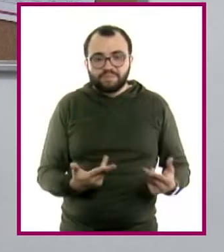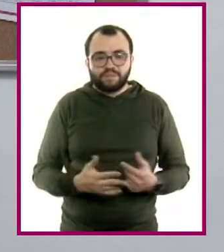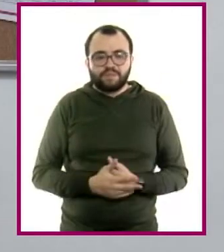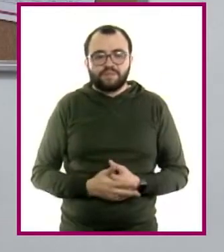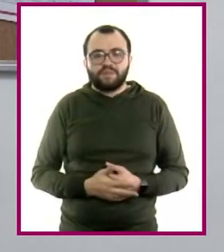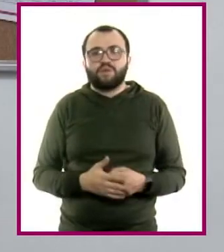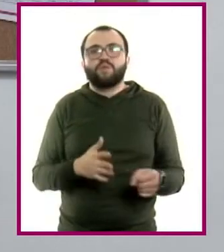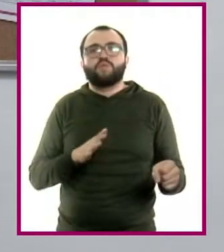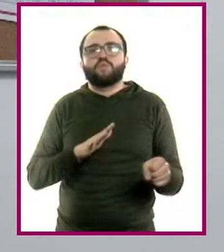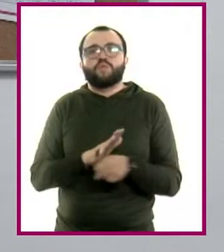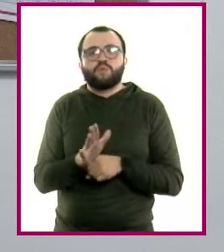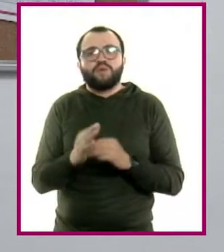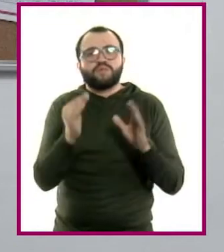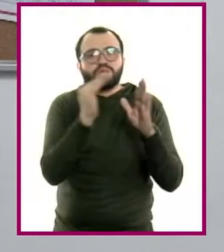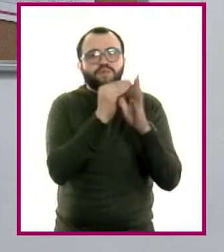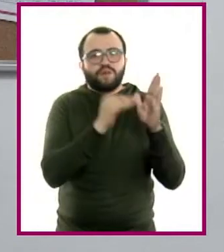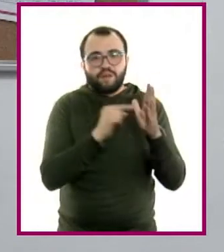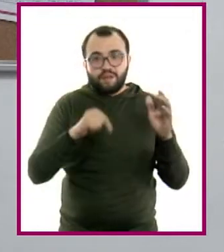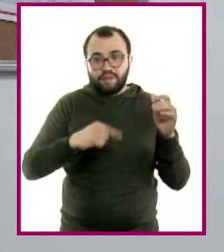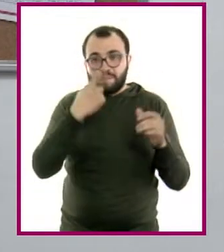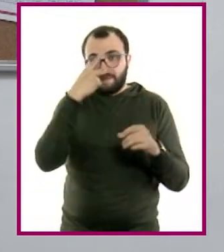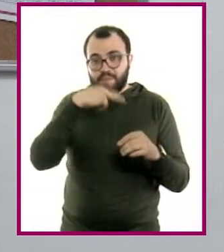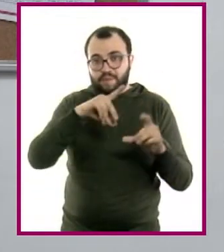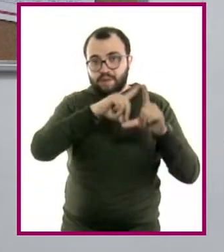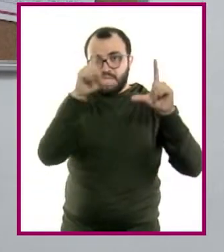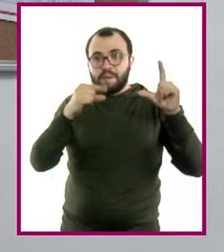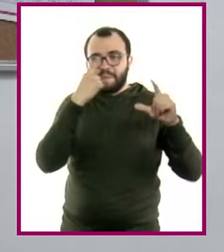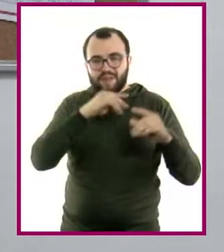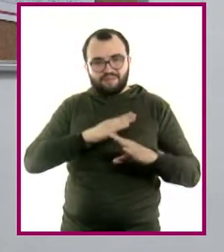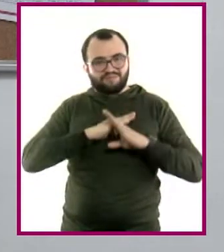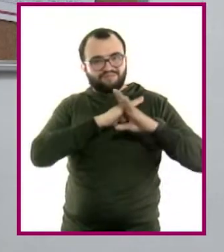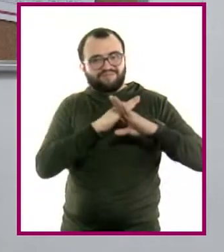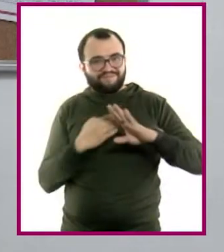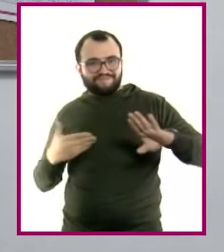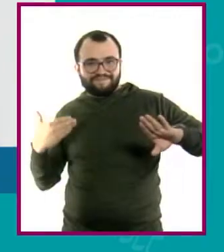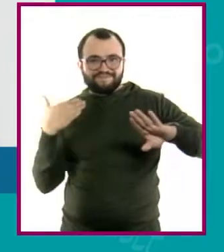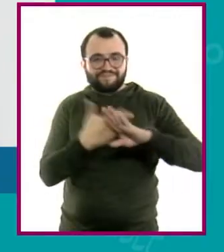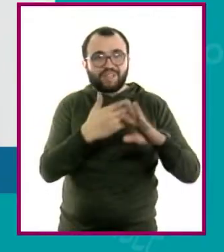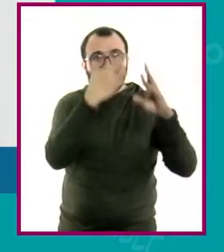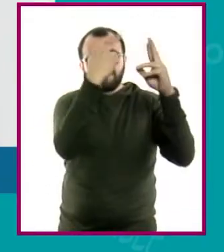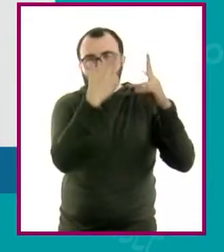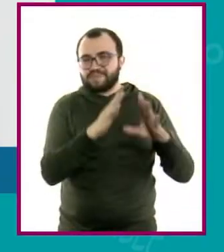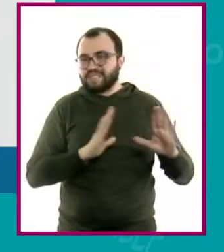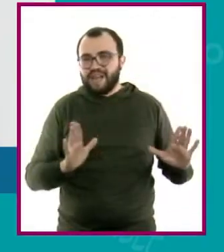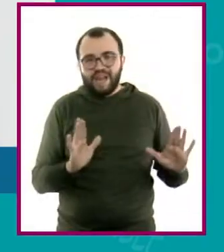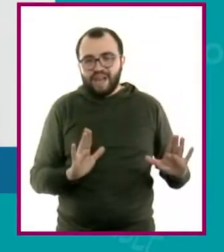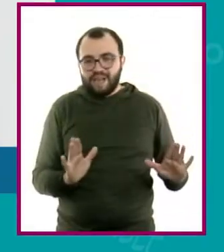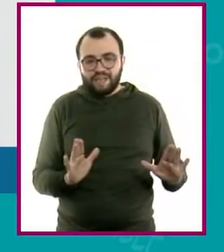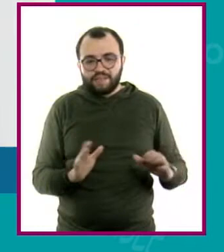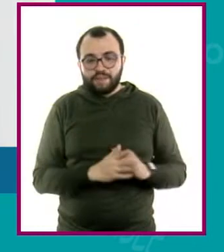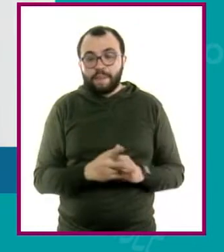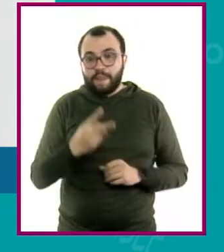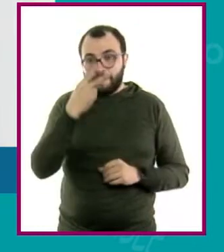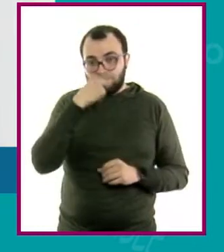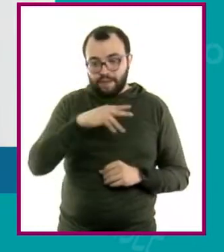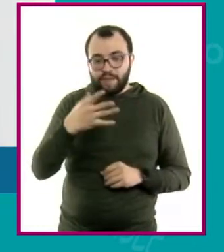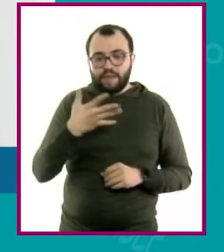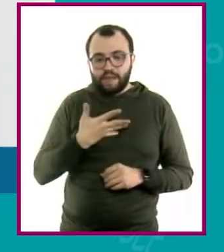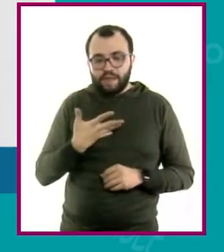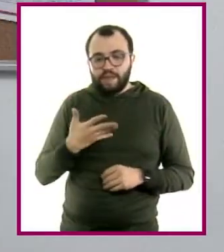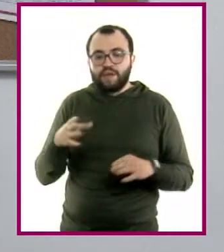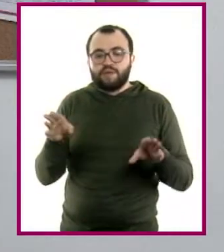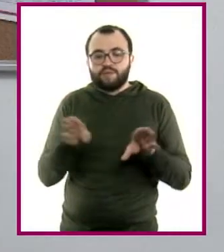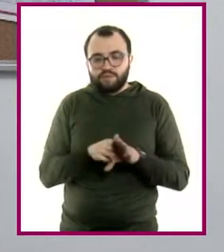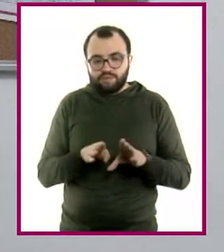medidas ha implementado nuestro país para combatir el deterioro del medio ambiente? Pues México cuenta con una, podría decirse,